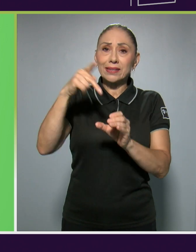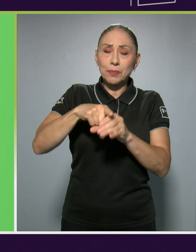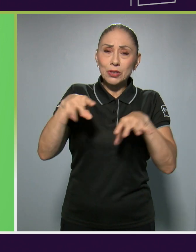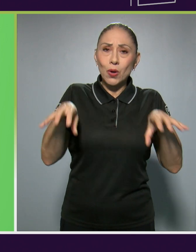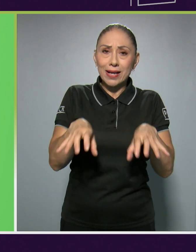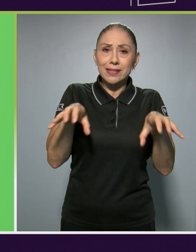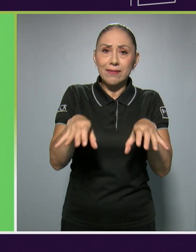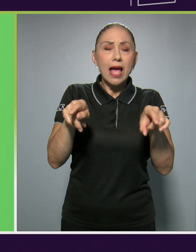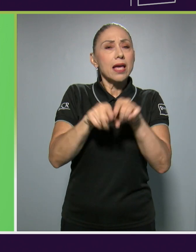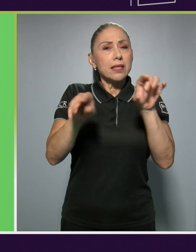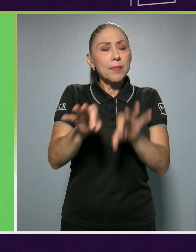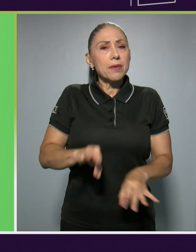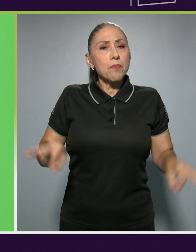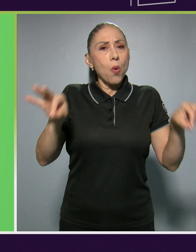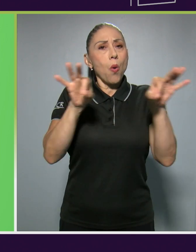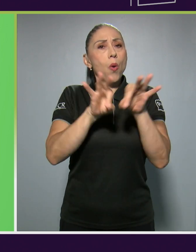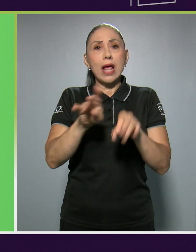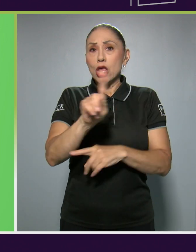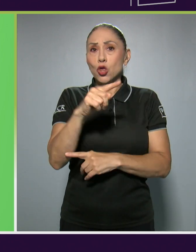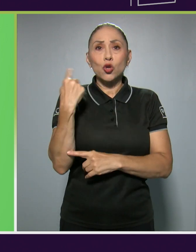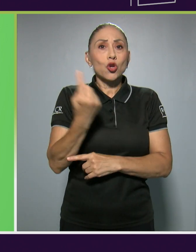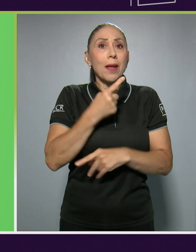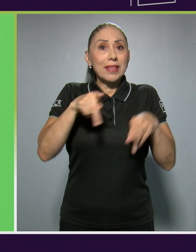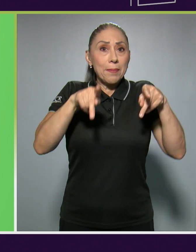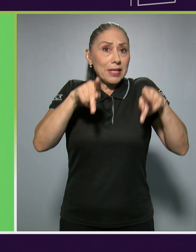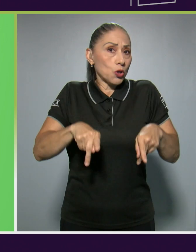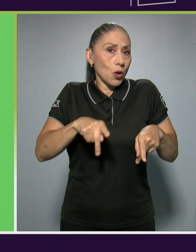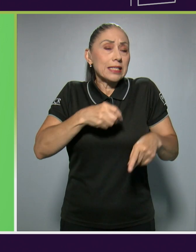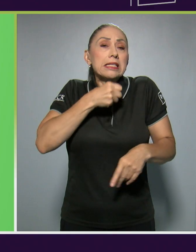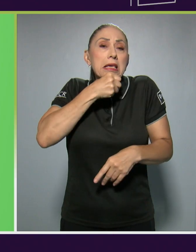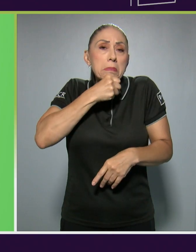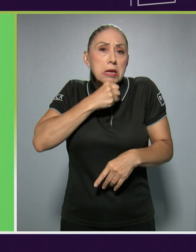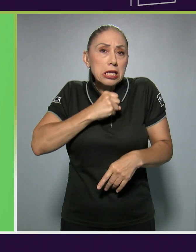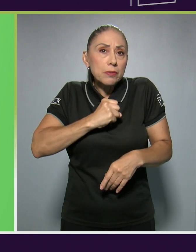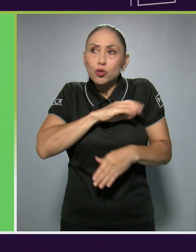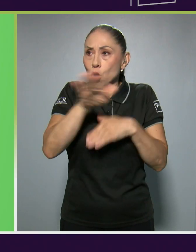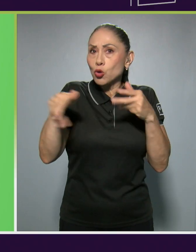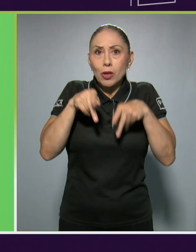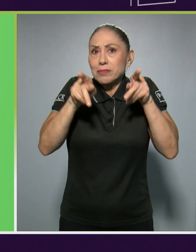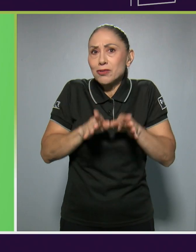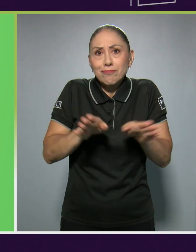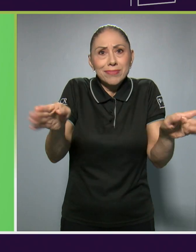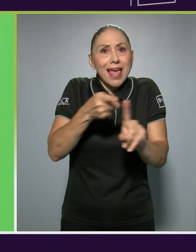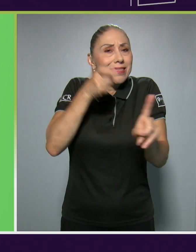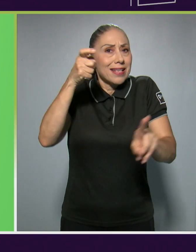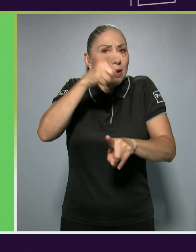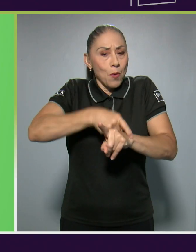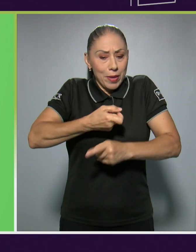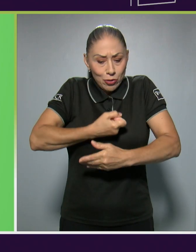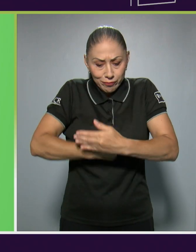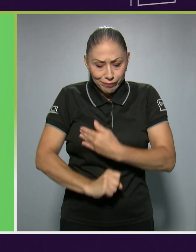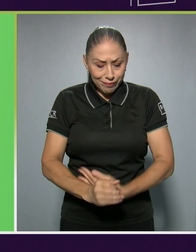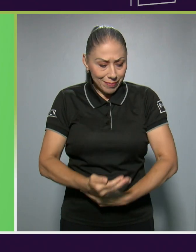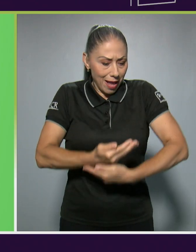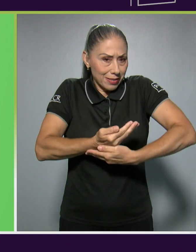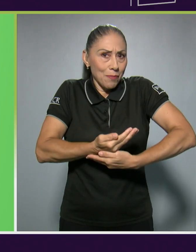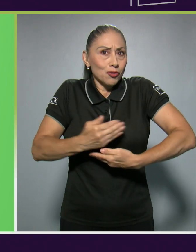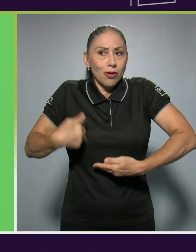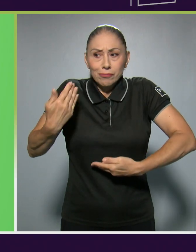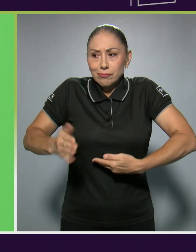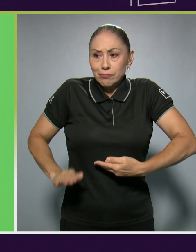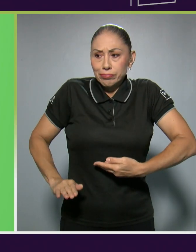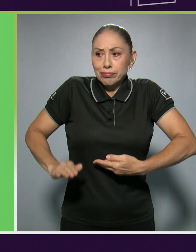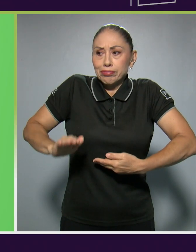de que no solo las personas que envejecemos, que somos todas, ¿verdad? Desde que nacemos estamos envejeciendo, sino que las profesionales y